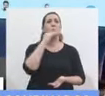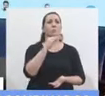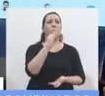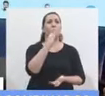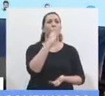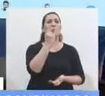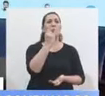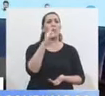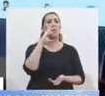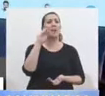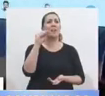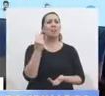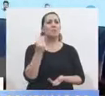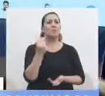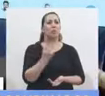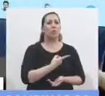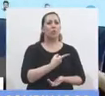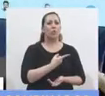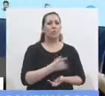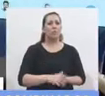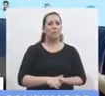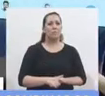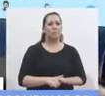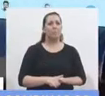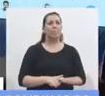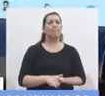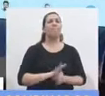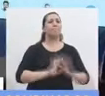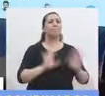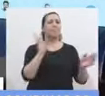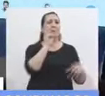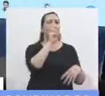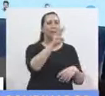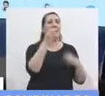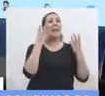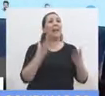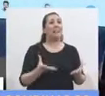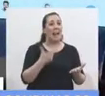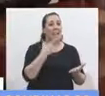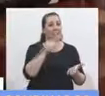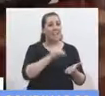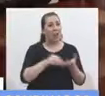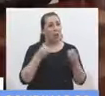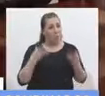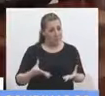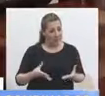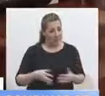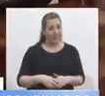Bullrich. ¿Dónde está? Ah, ya lo vi. ¿Qué tal, senador Bullrich? ¿Cómo le va?